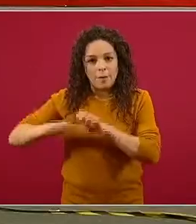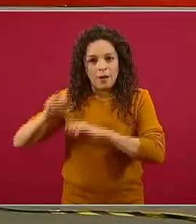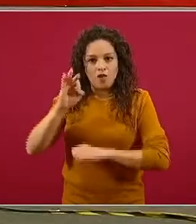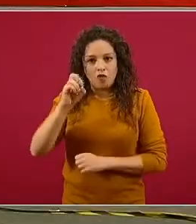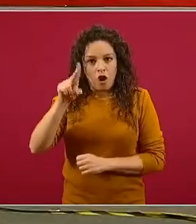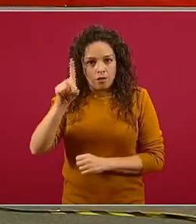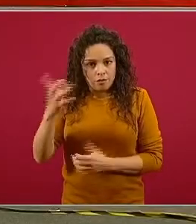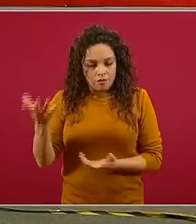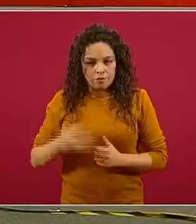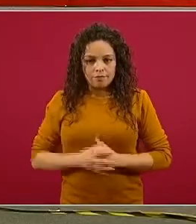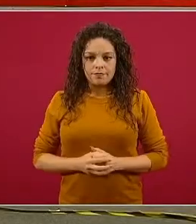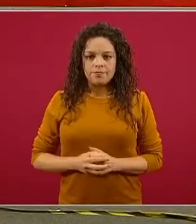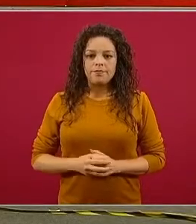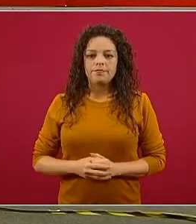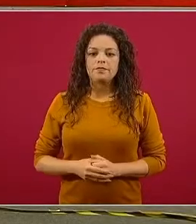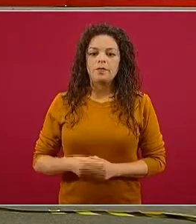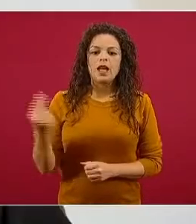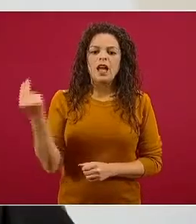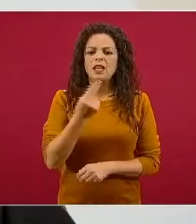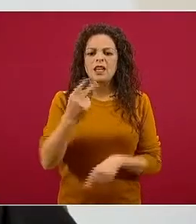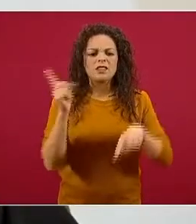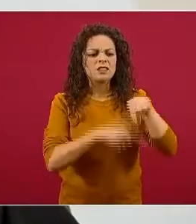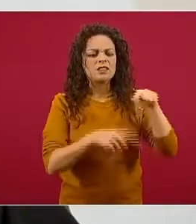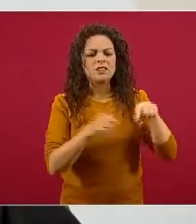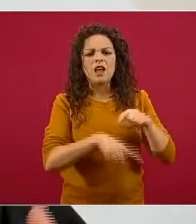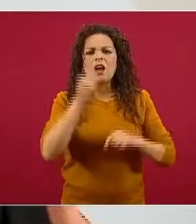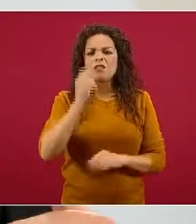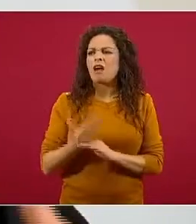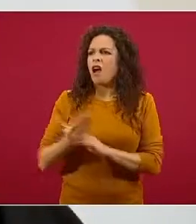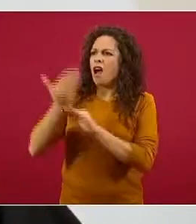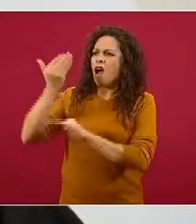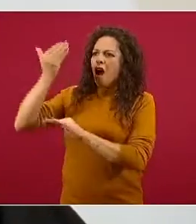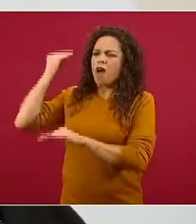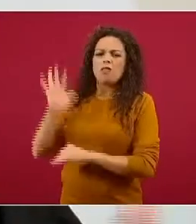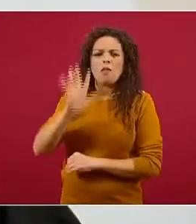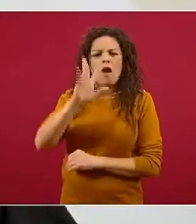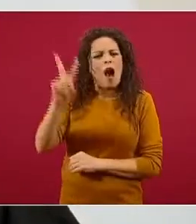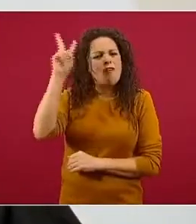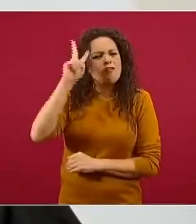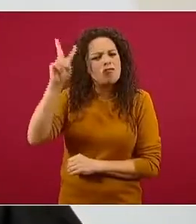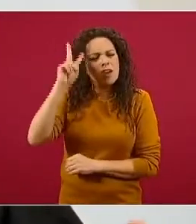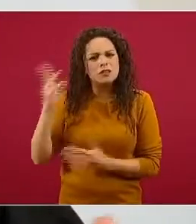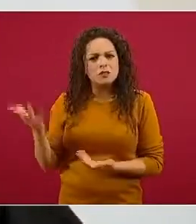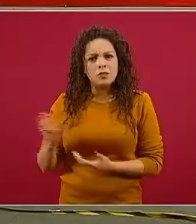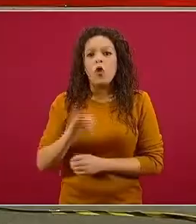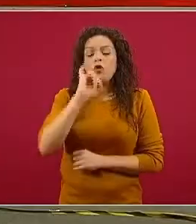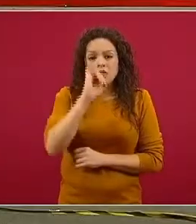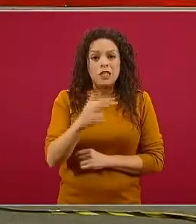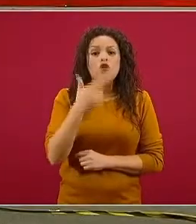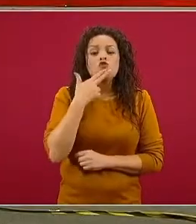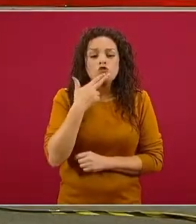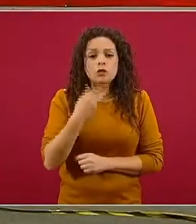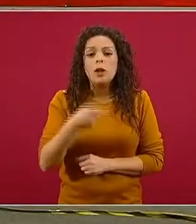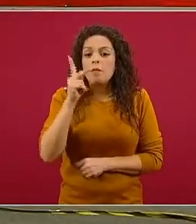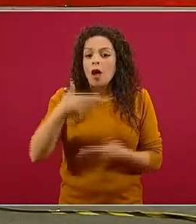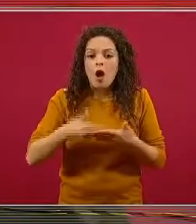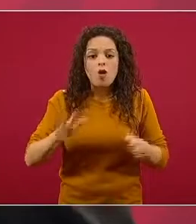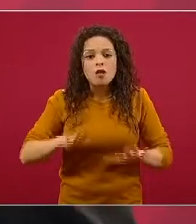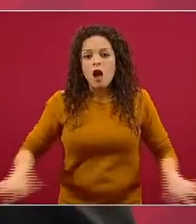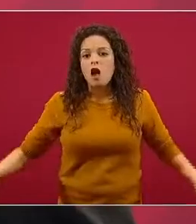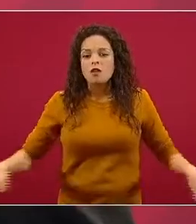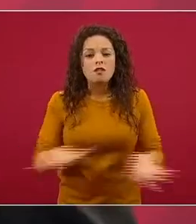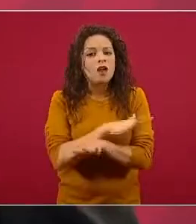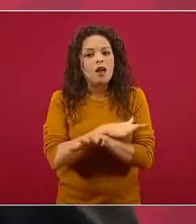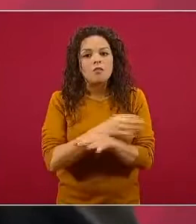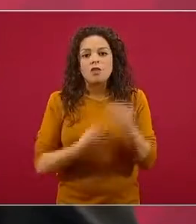las inercias y los vicios anteriores que en ocasiones sí dieron resultado, pero estamos en otra era, una